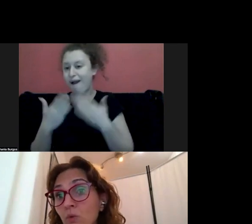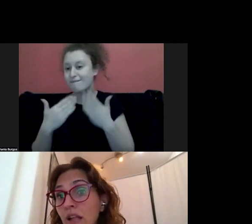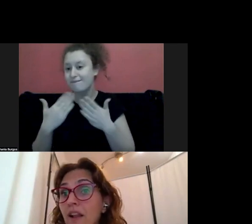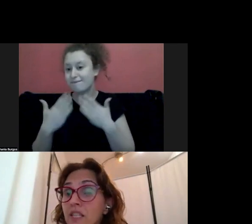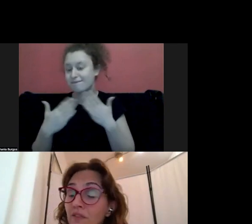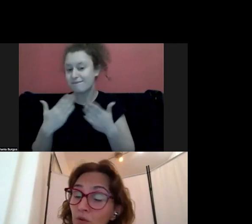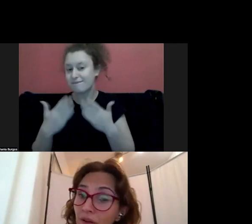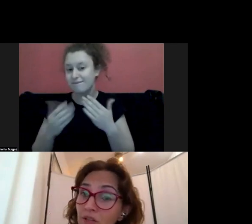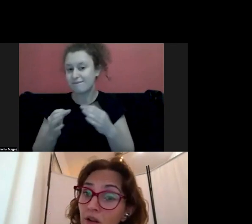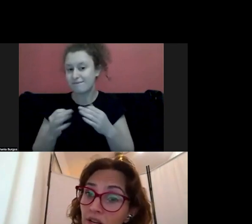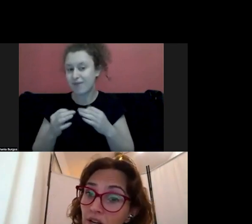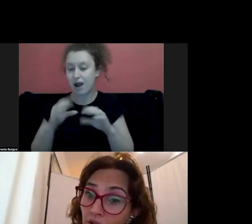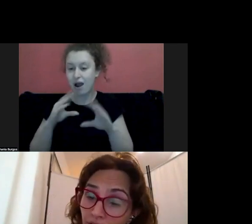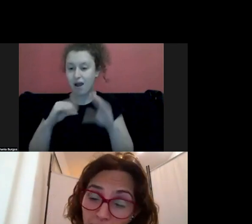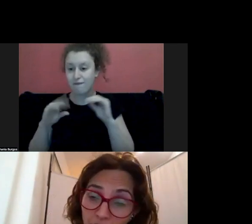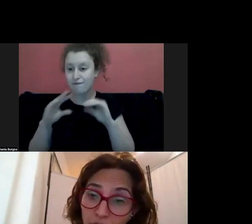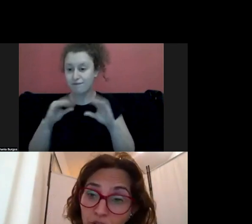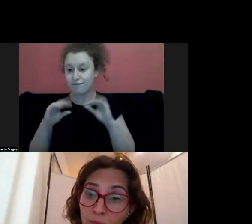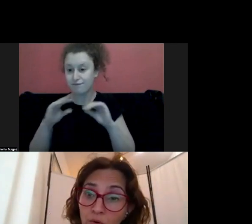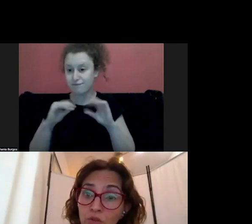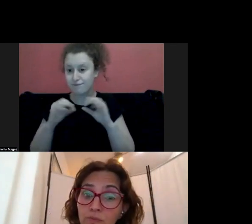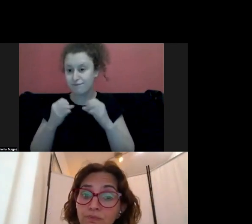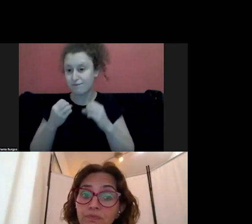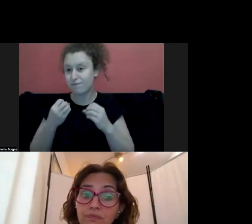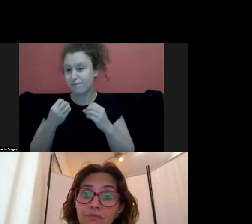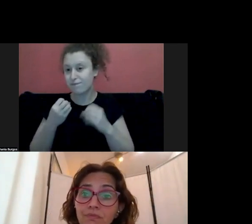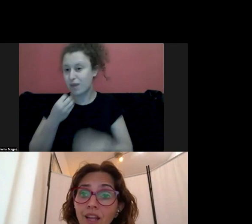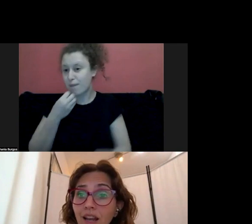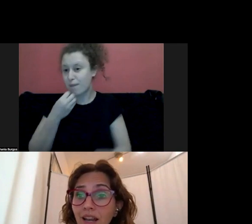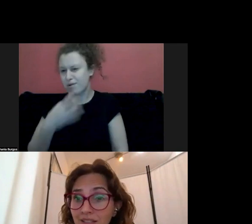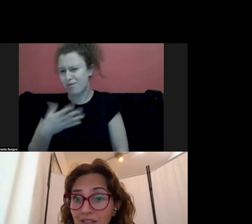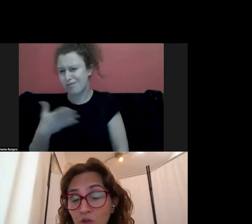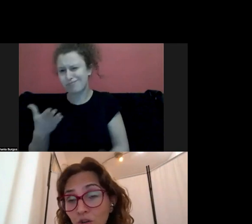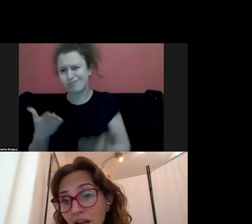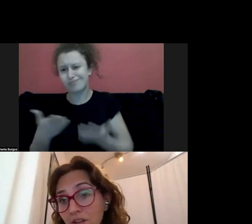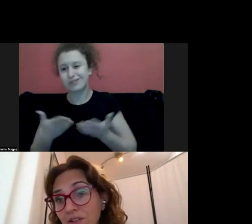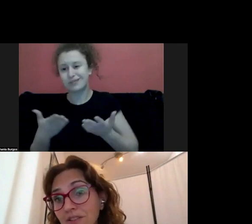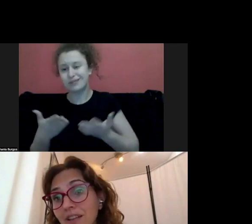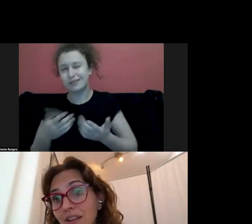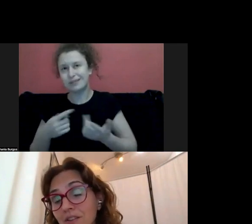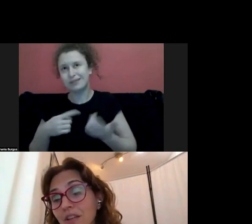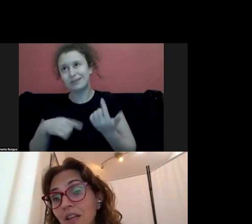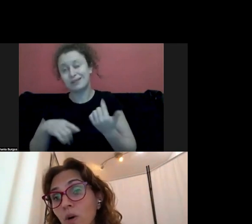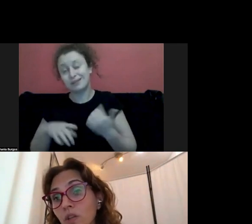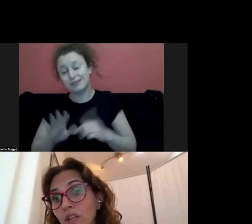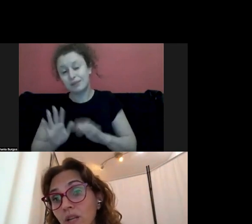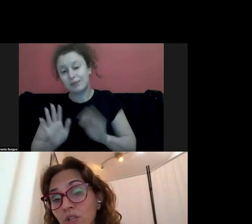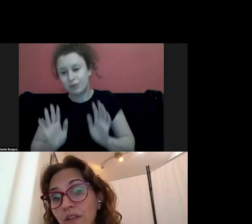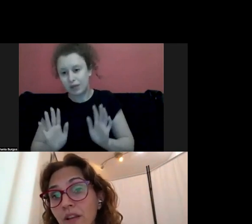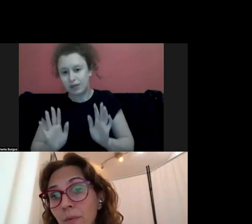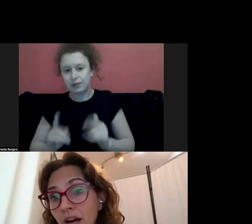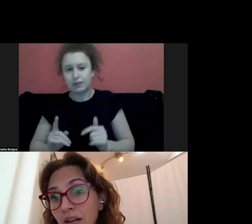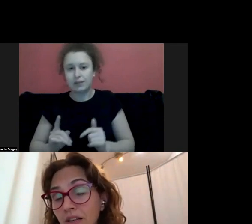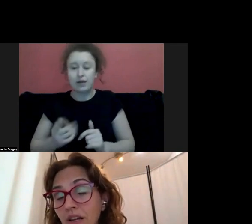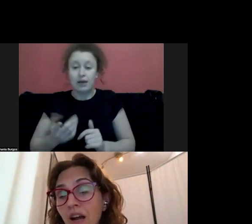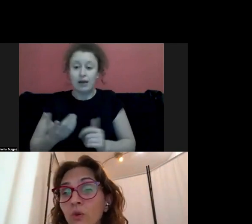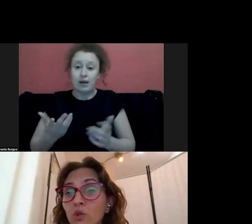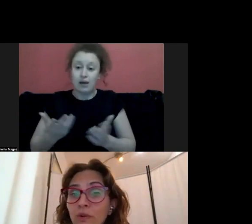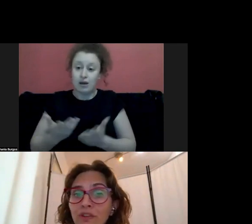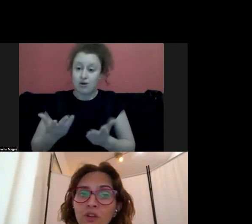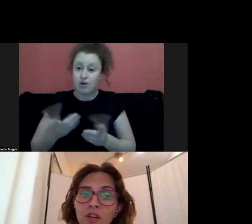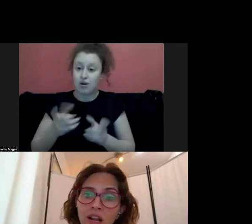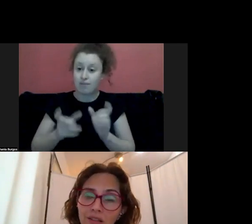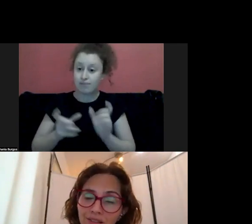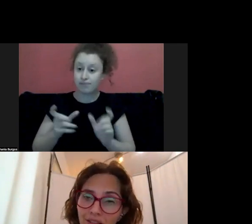que una de las dificultades con las que nos encontramos las asesoras es que cuando tenemos que derivar a